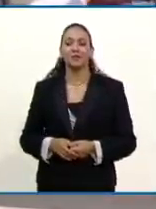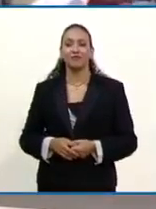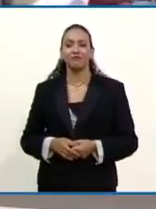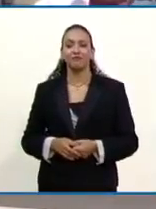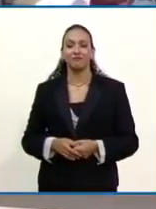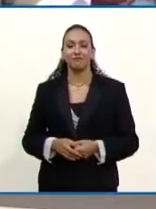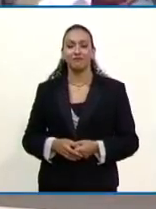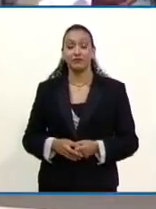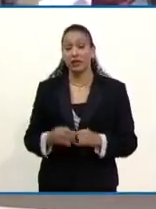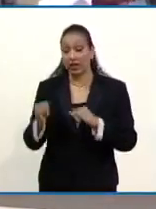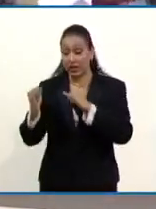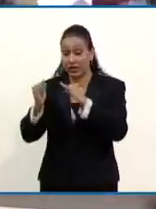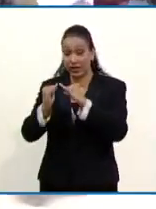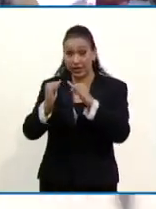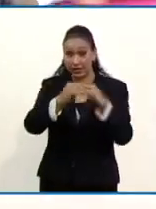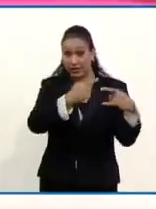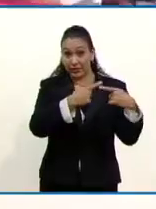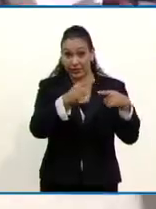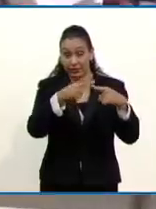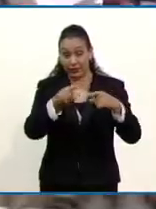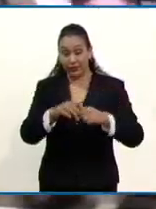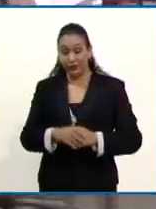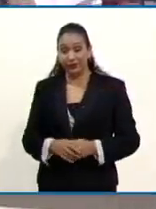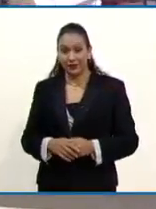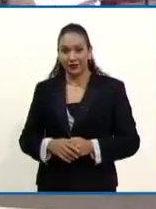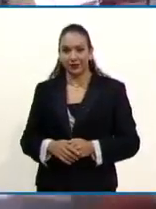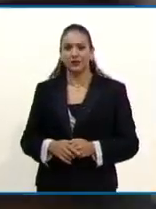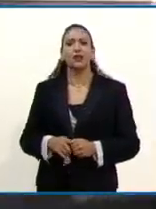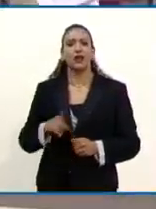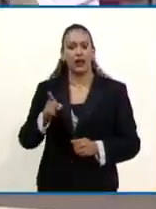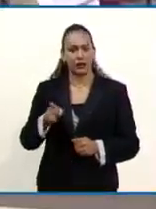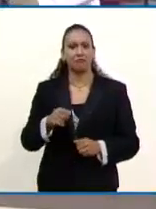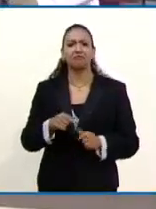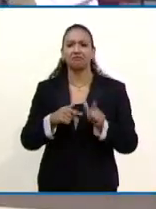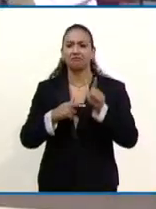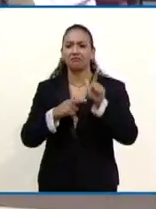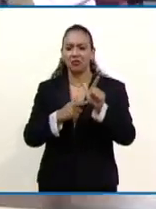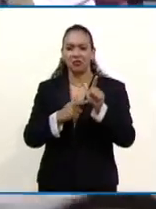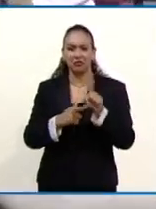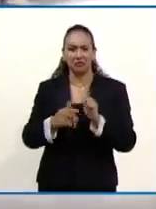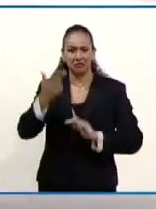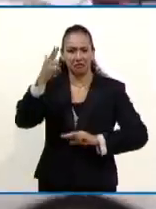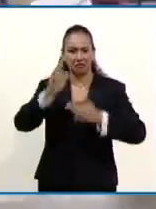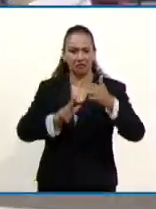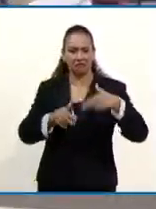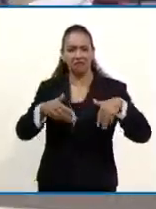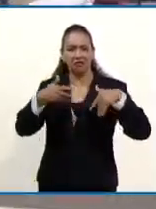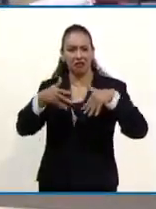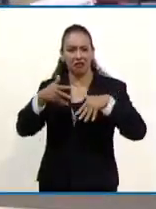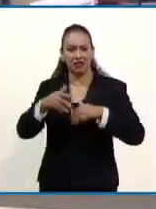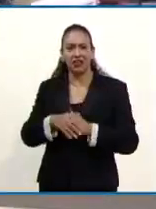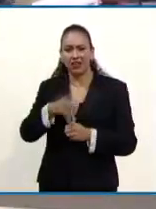En diversas instalaciones del Poder Judicial de la Federación continuaron las protestas.